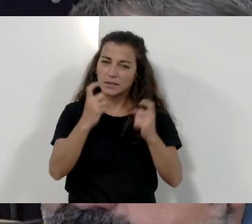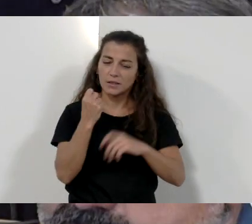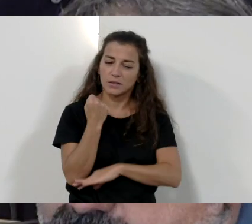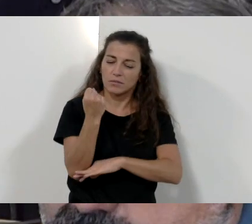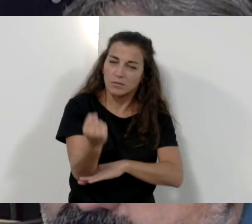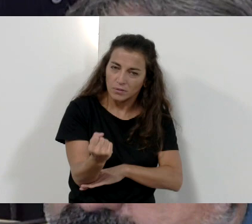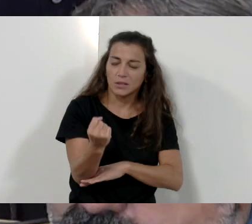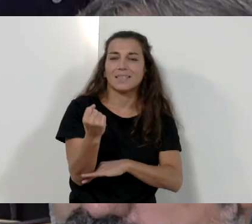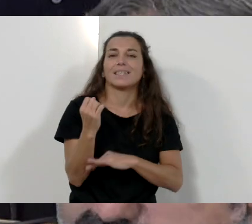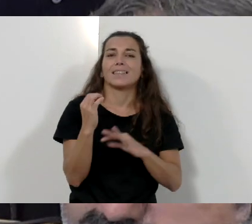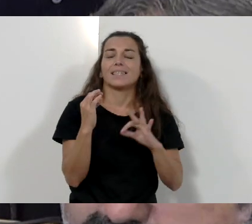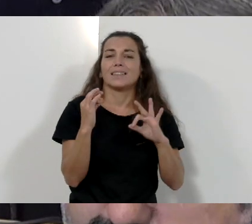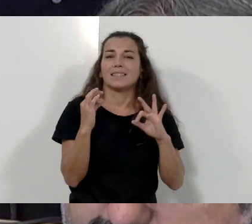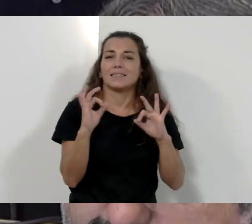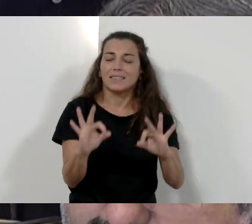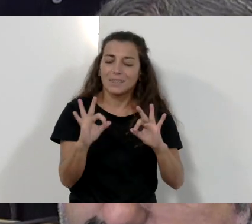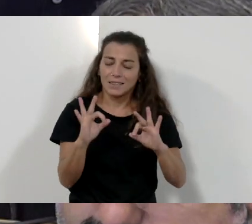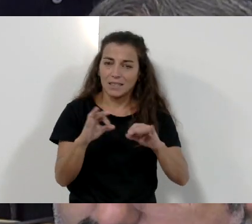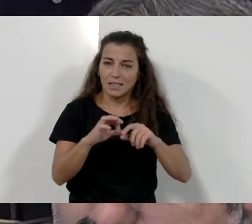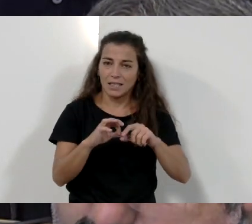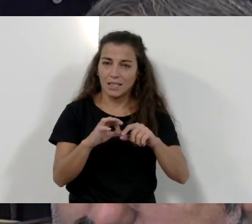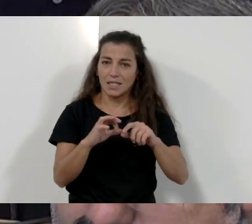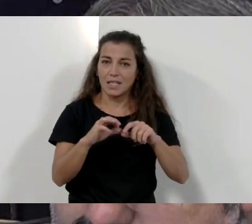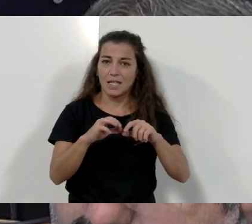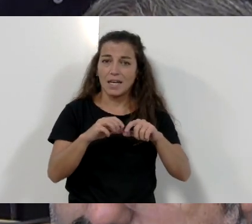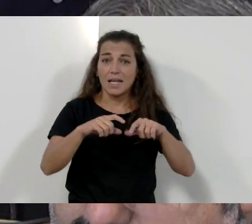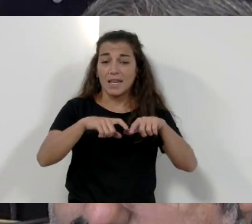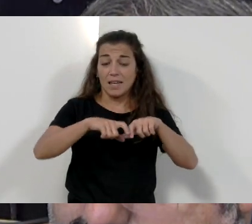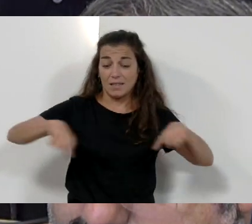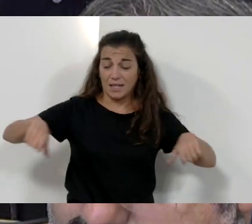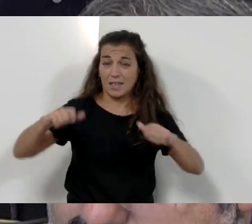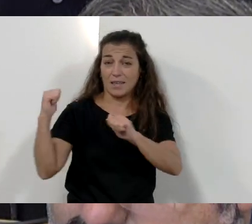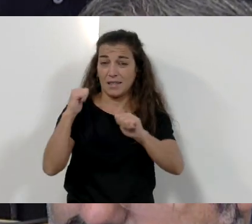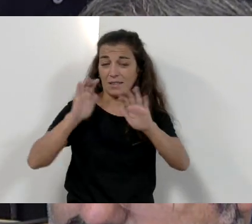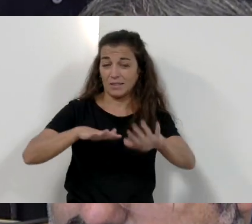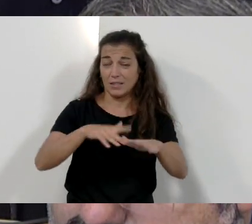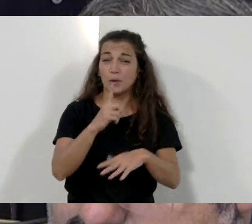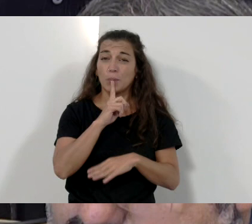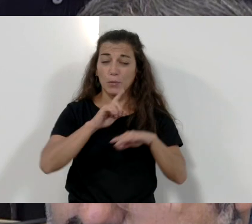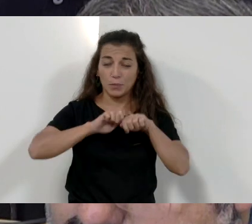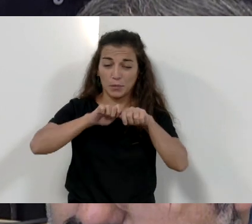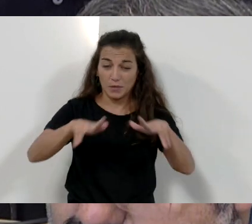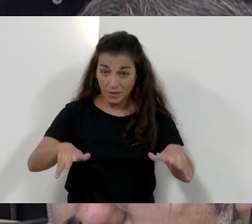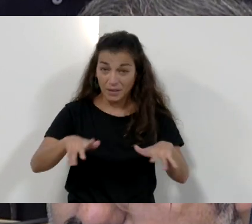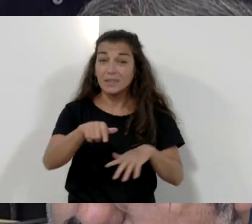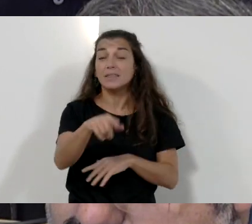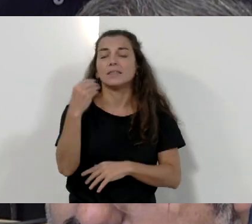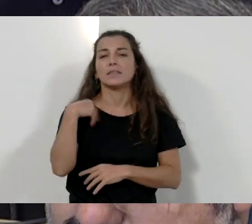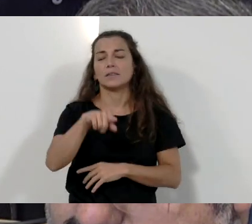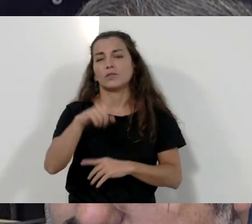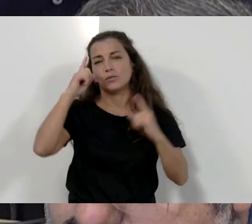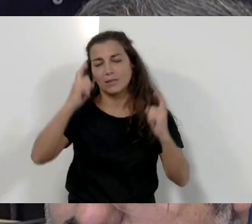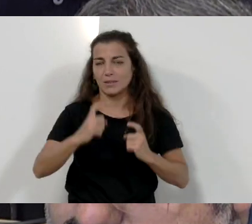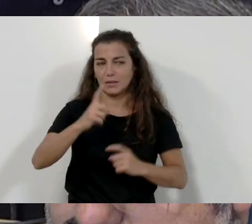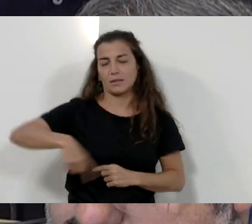limpieza de la acera, porque a veces no damos abasto y también es un ensuciamiento innecesario, ¿no? Este año